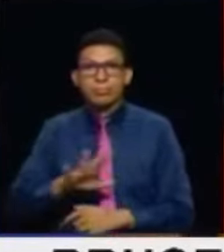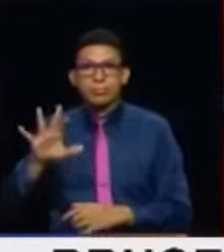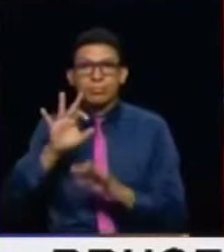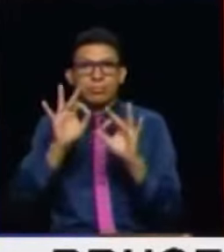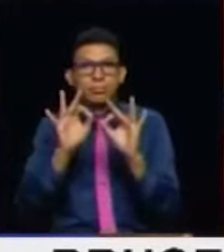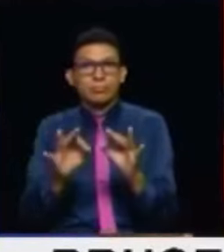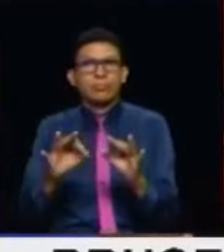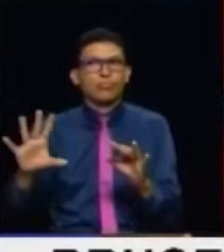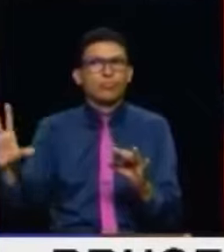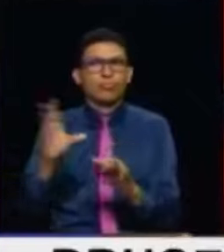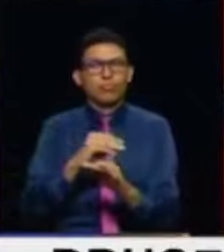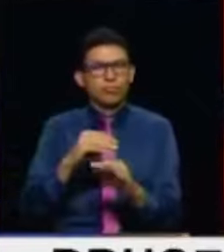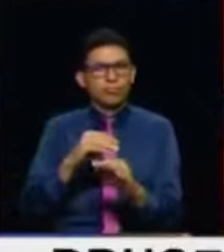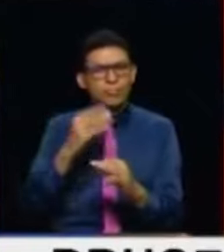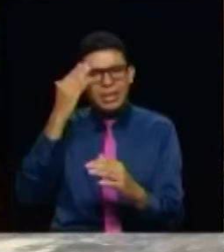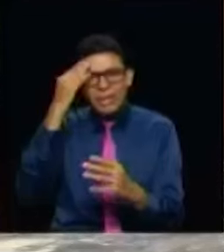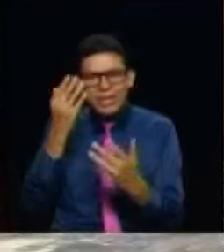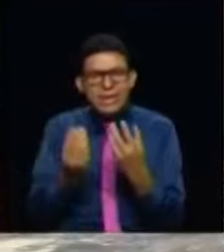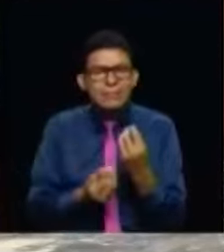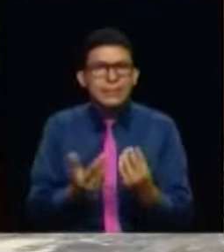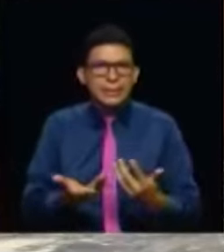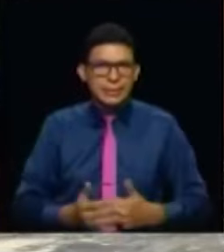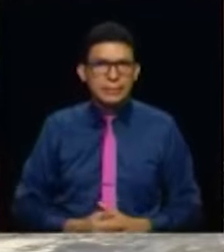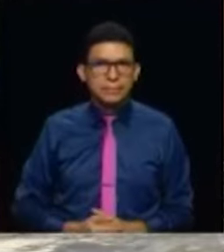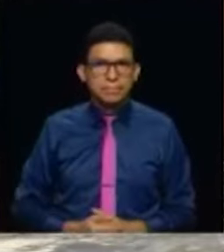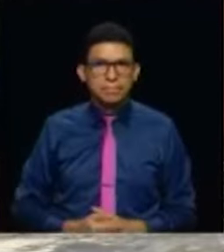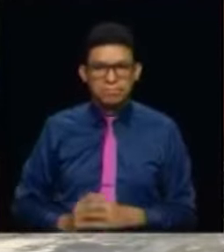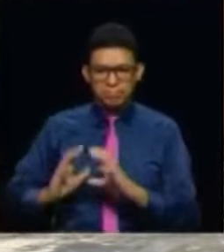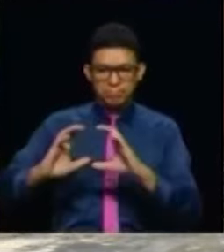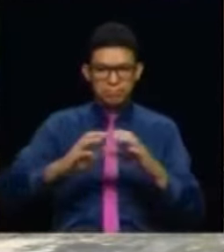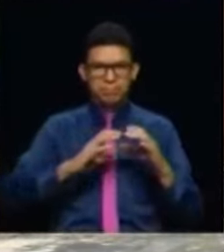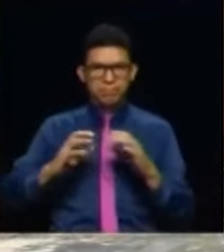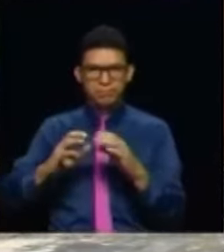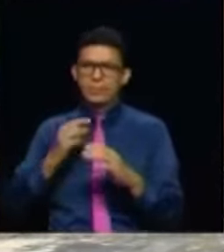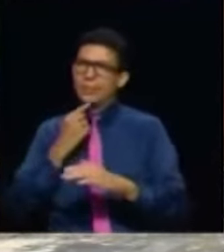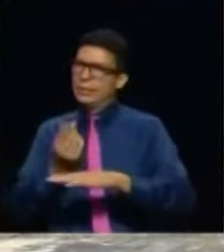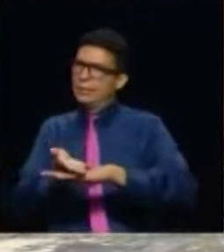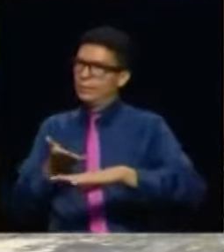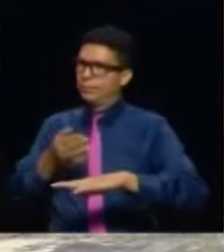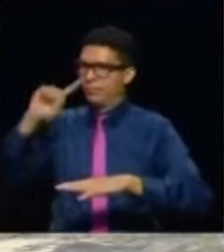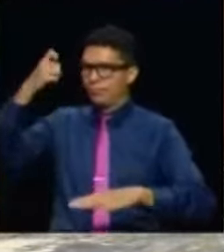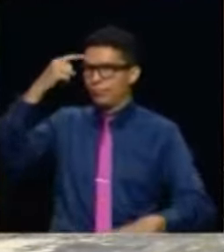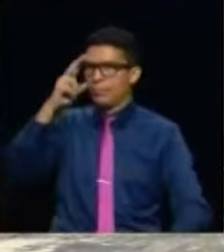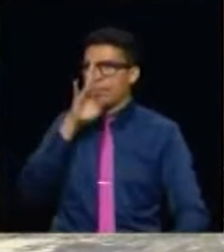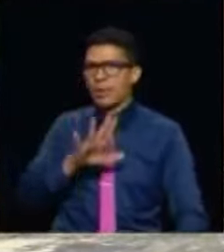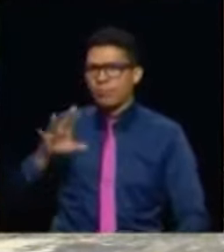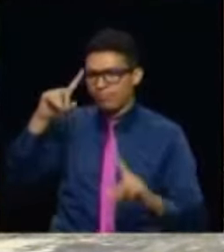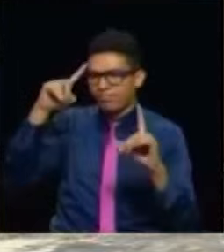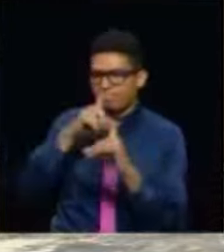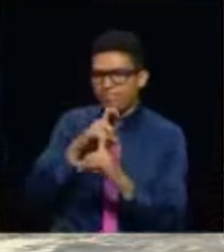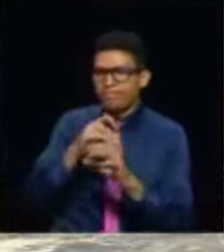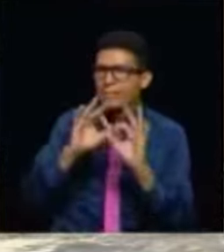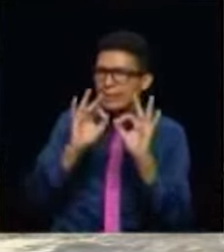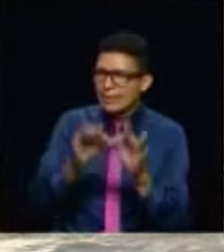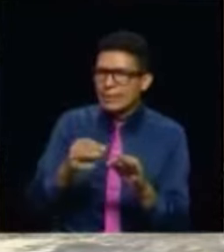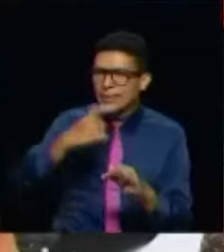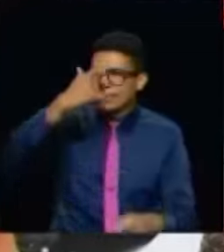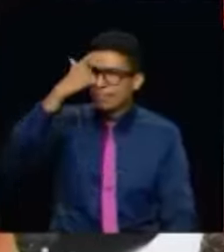en donde todos entendamos frente a qué estamos. Finalmente, los gremios reiteraron el llamado al gobierno nacional para hacer un análisis concreto y serio de la